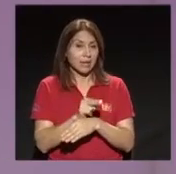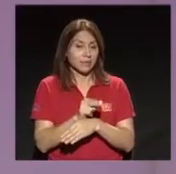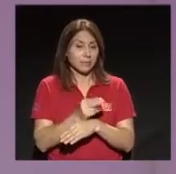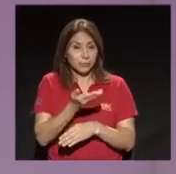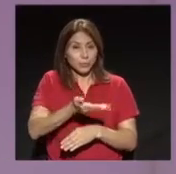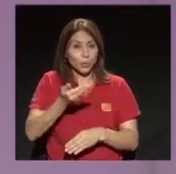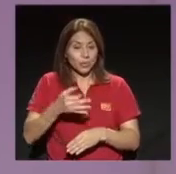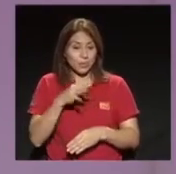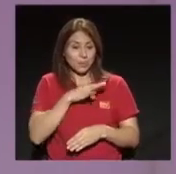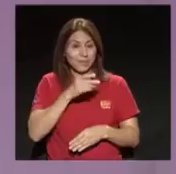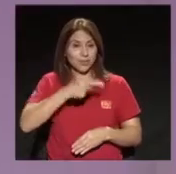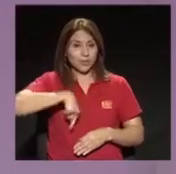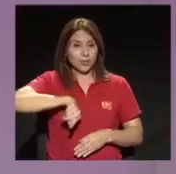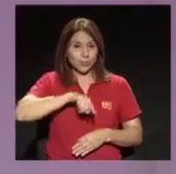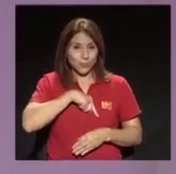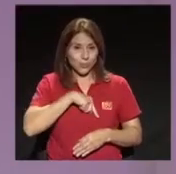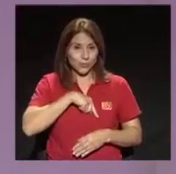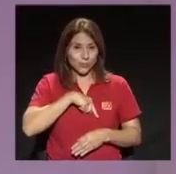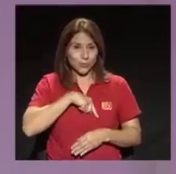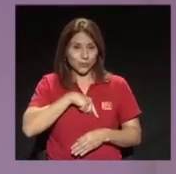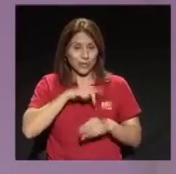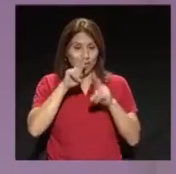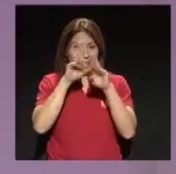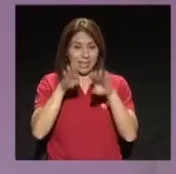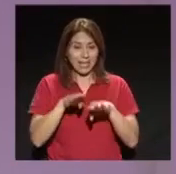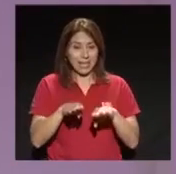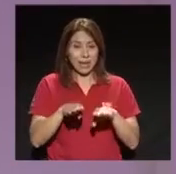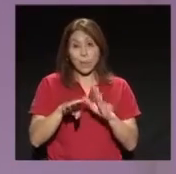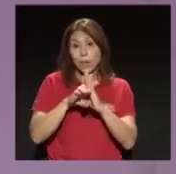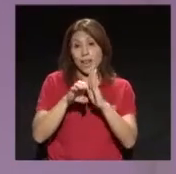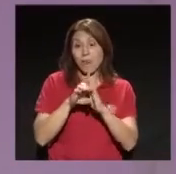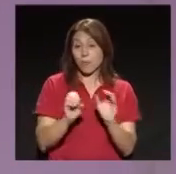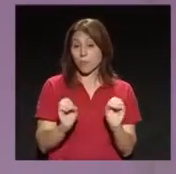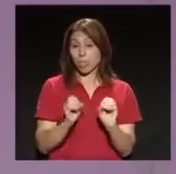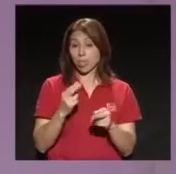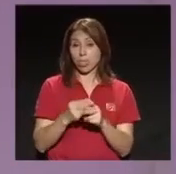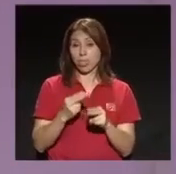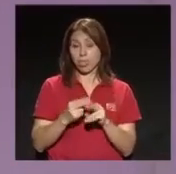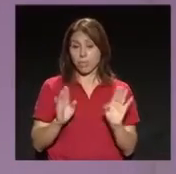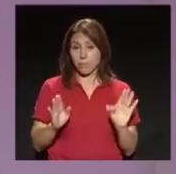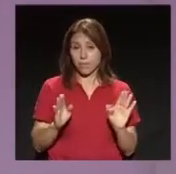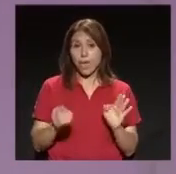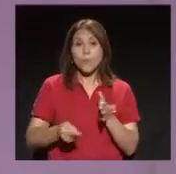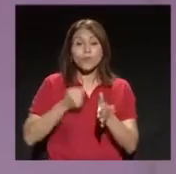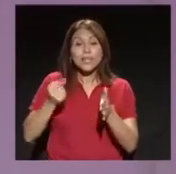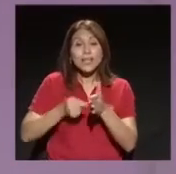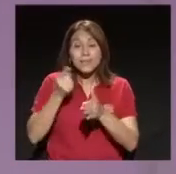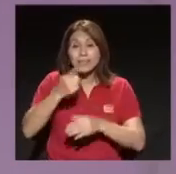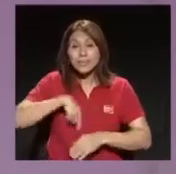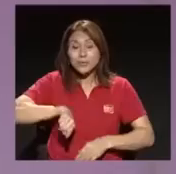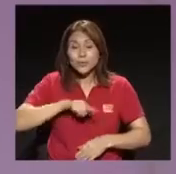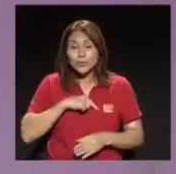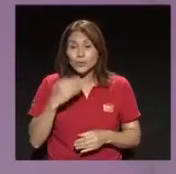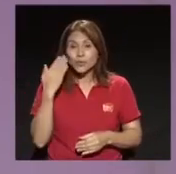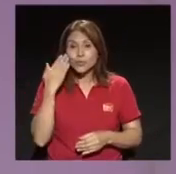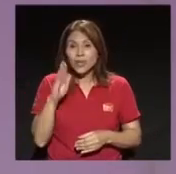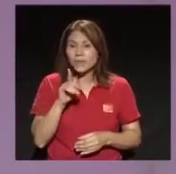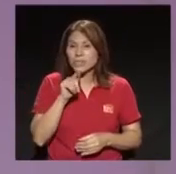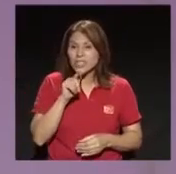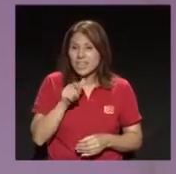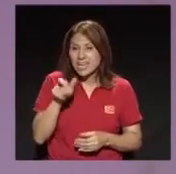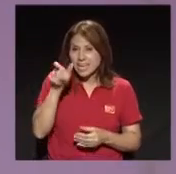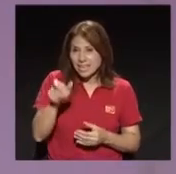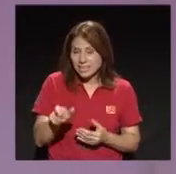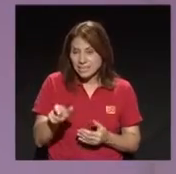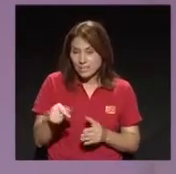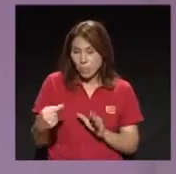favor, por ejemplo, el anonimato, uh-huh, ¿verdad? Muchas veces nuestro agresor no sabemos quién es y se nos dificulta mucho justamente por esta